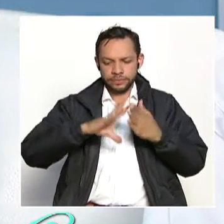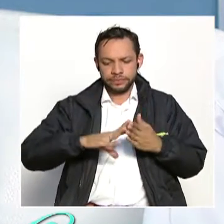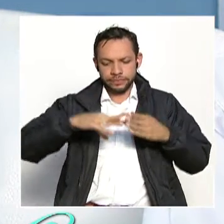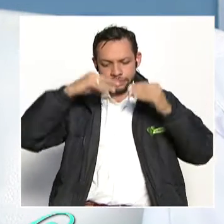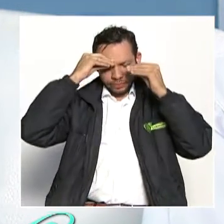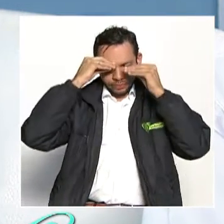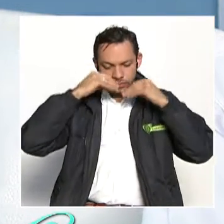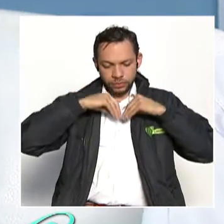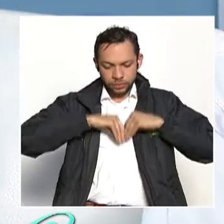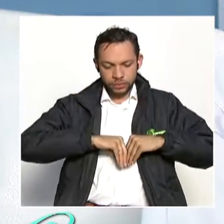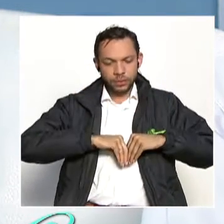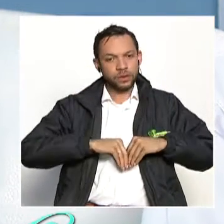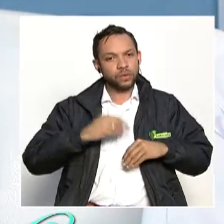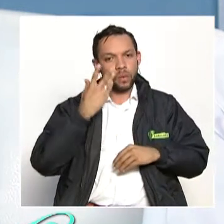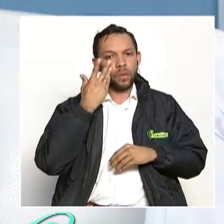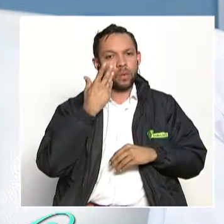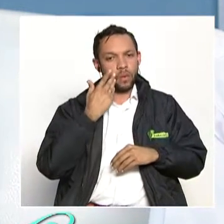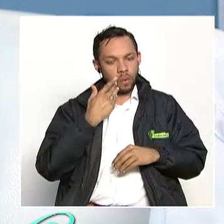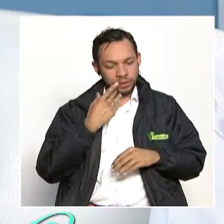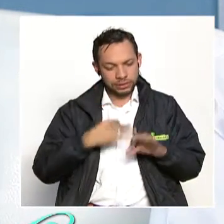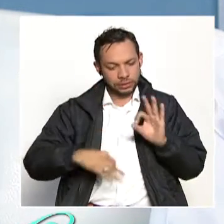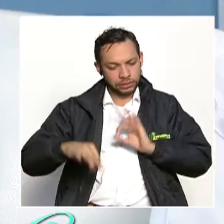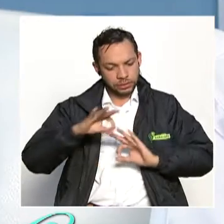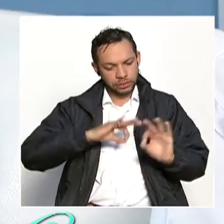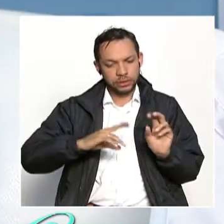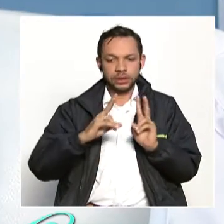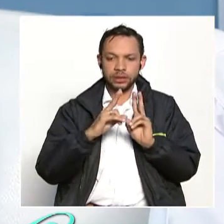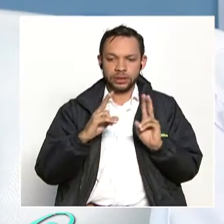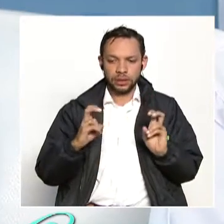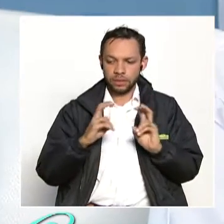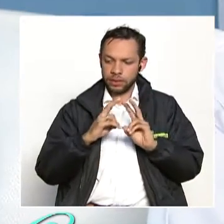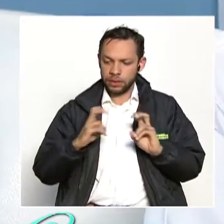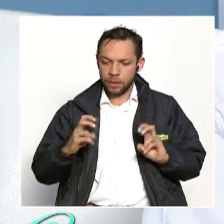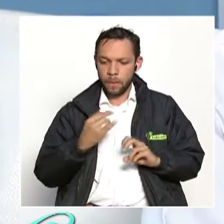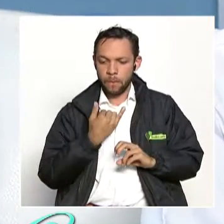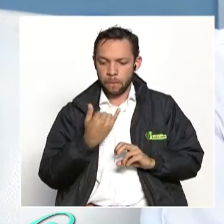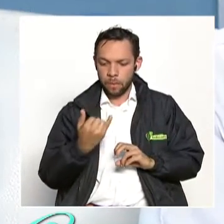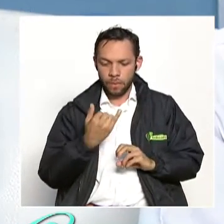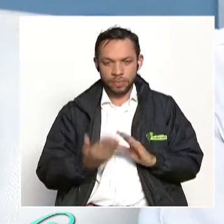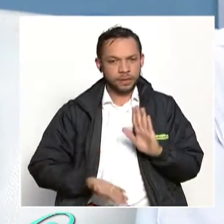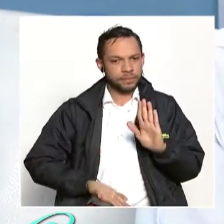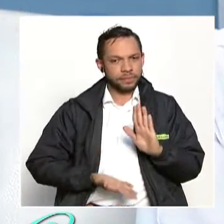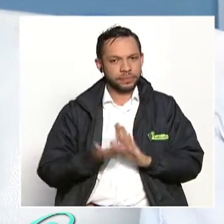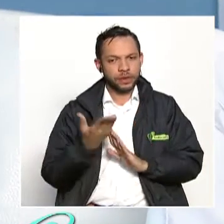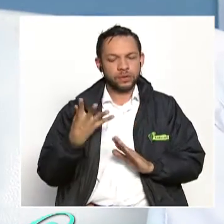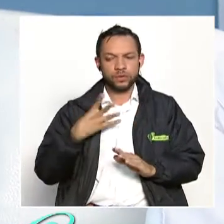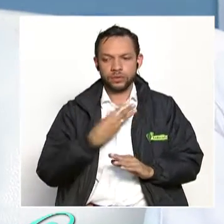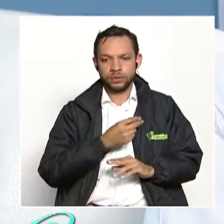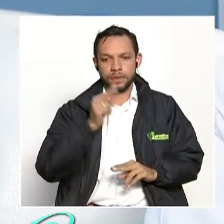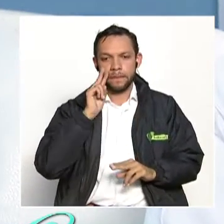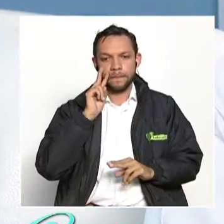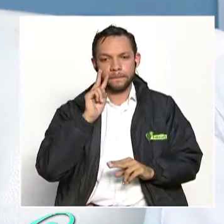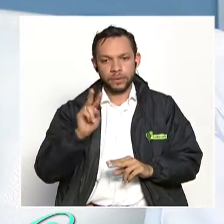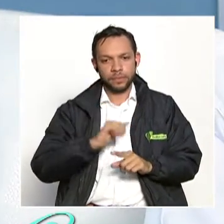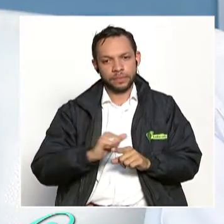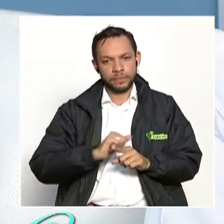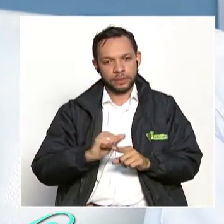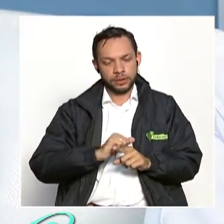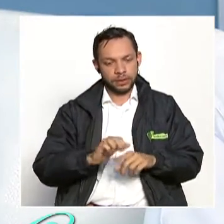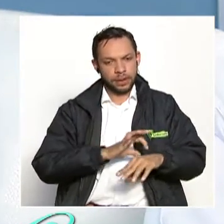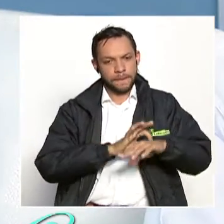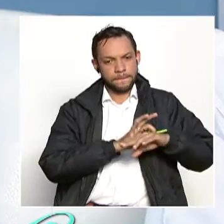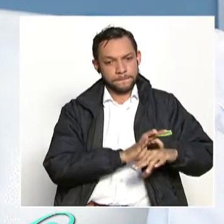entiendan cada día los diferentes temas que estamos tocando son el resultado de lo que vemos en nuestra práctica